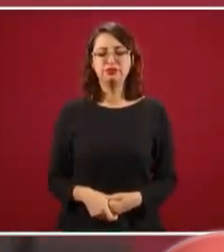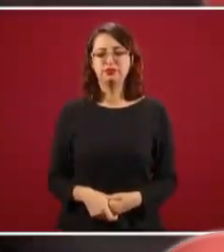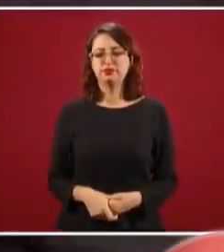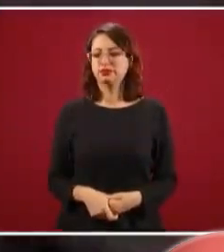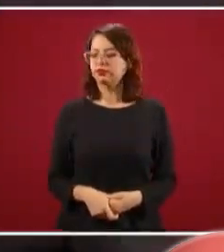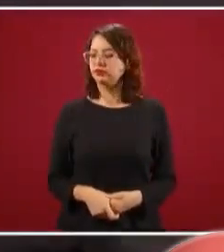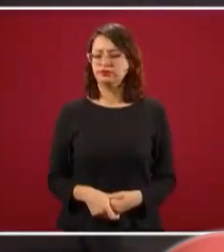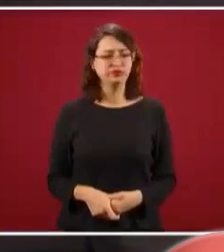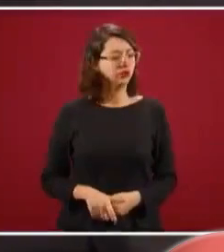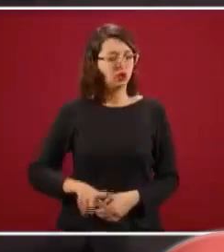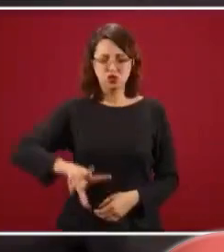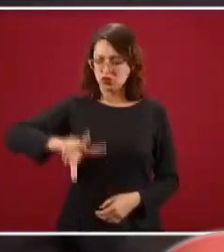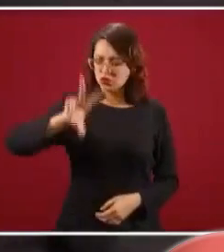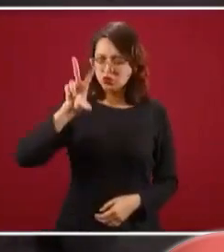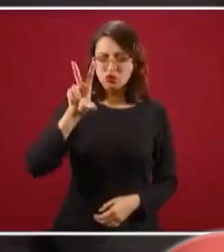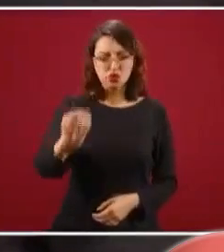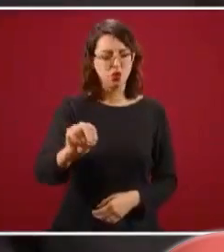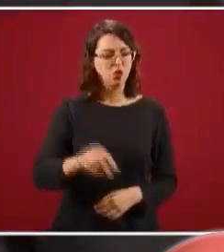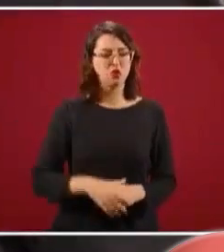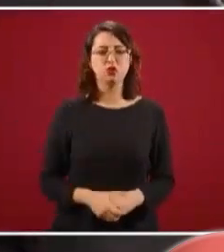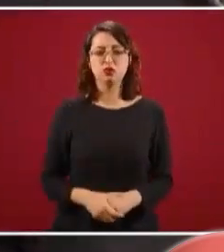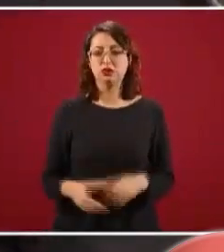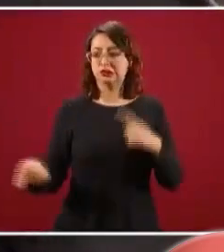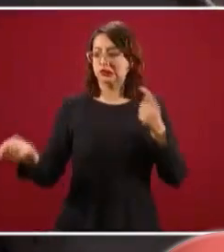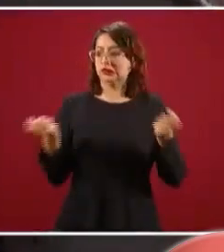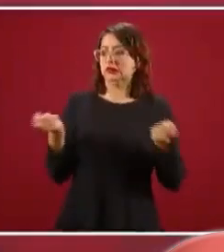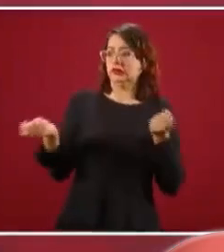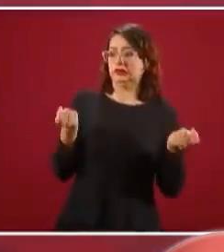es mejor la inestabilidad.